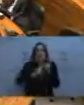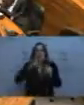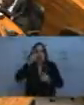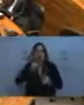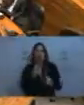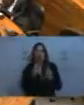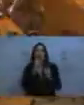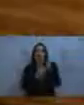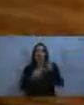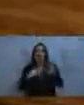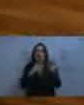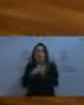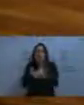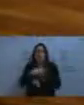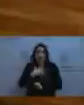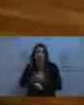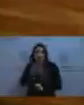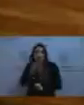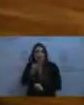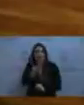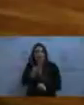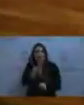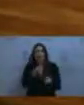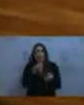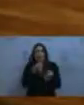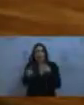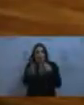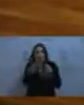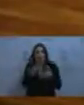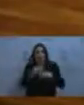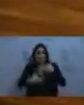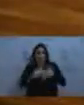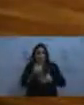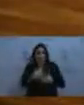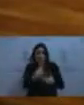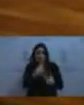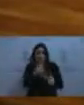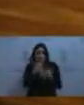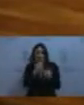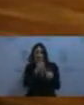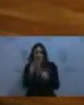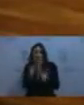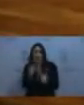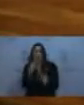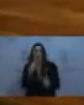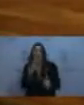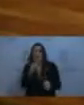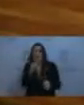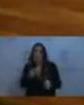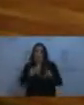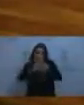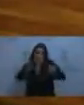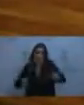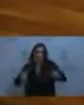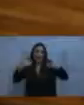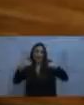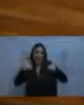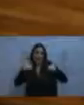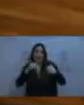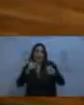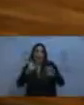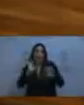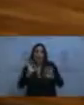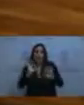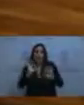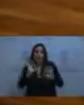algún caso en concreto porque, además, quien tiene información detallada de cada proceso selectivo son los propios responsables, naturalmente, de esas empresas en el momento concreto en el que